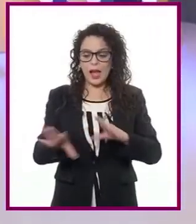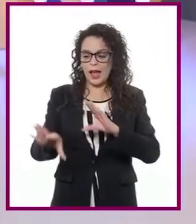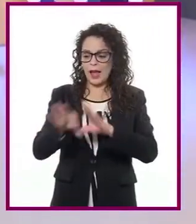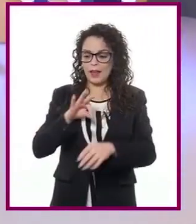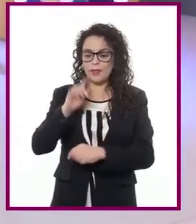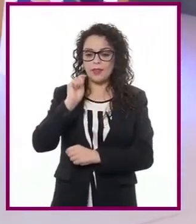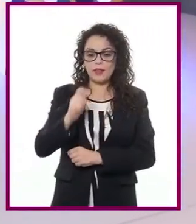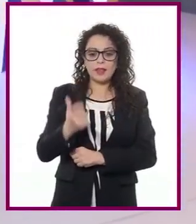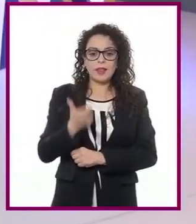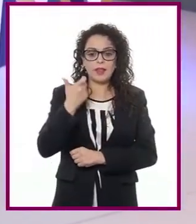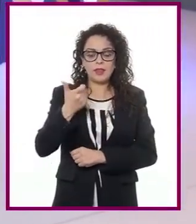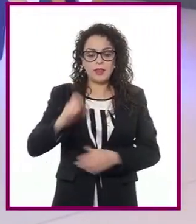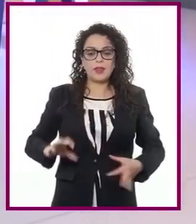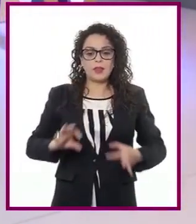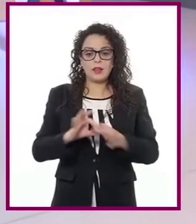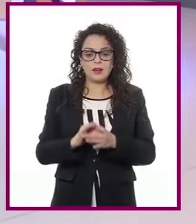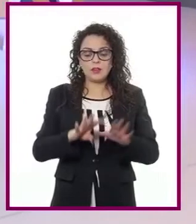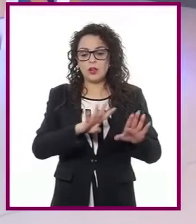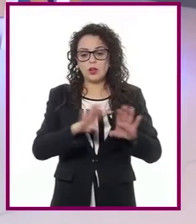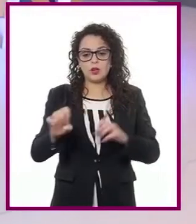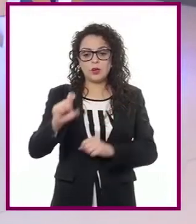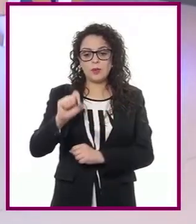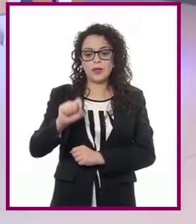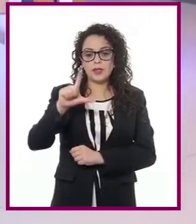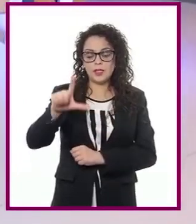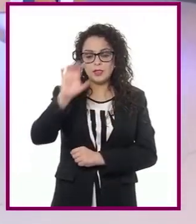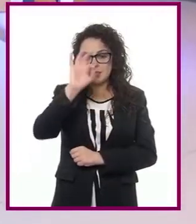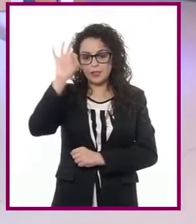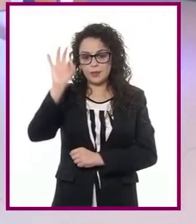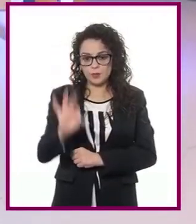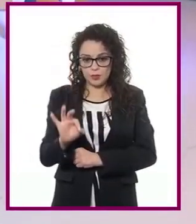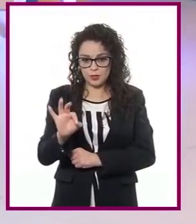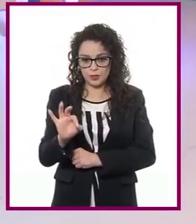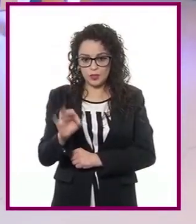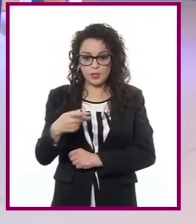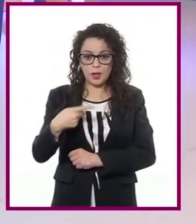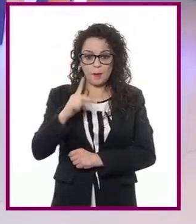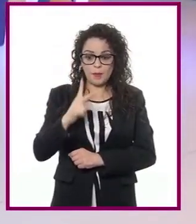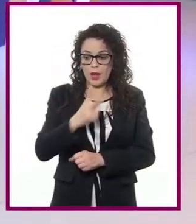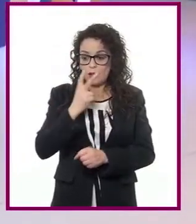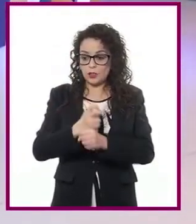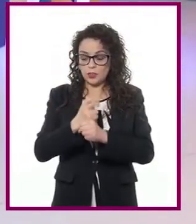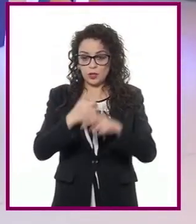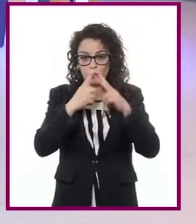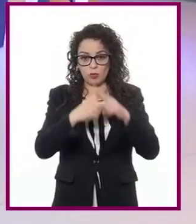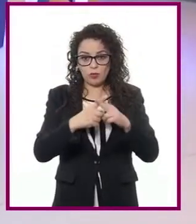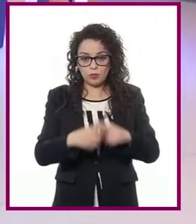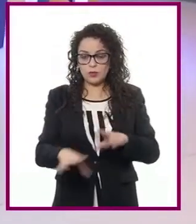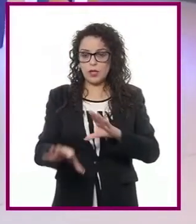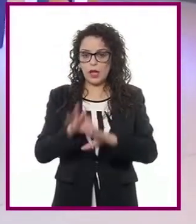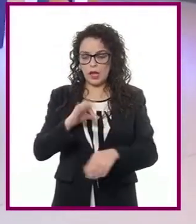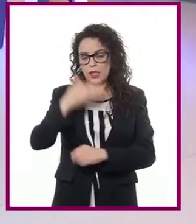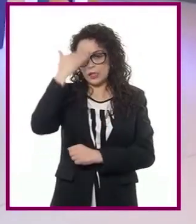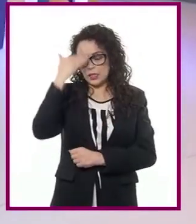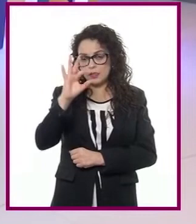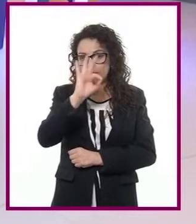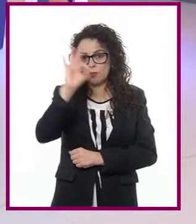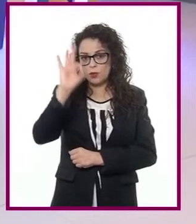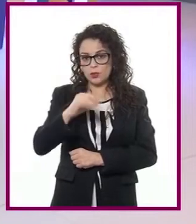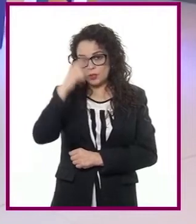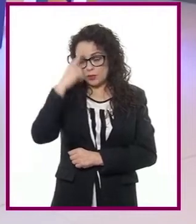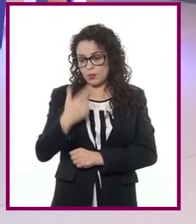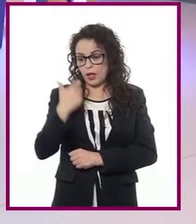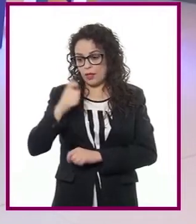el precio que le corresponde a 927%, mientras que el segundo nos permite conocer el porcentaje del